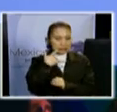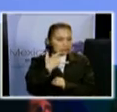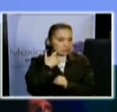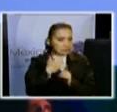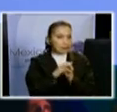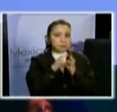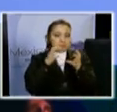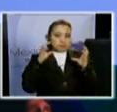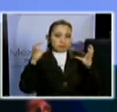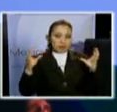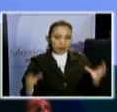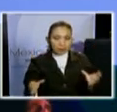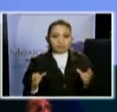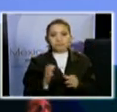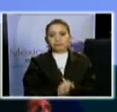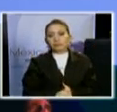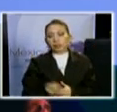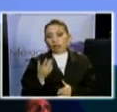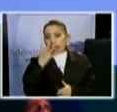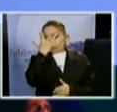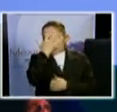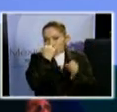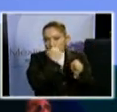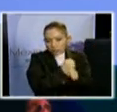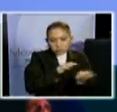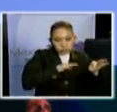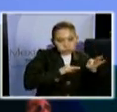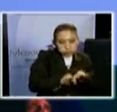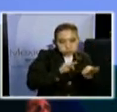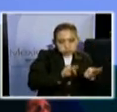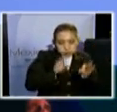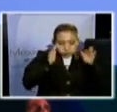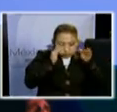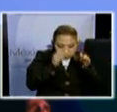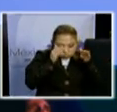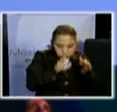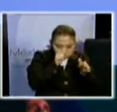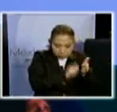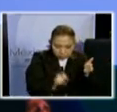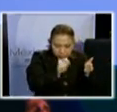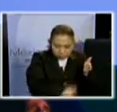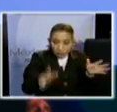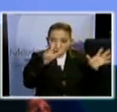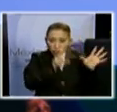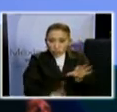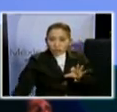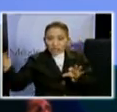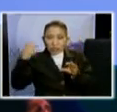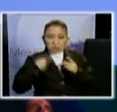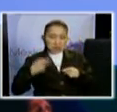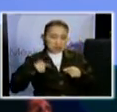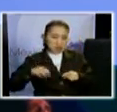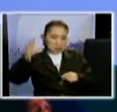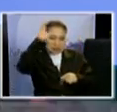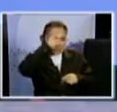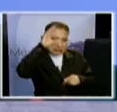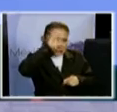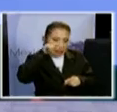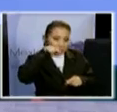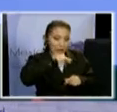esfuerzo. Nos pasamos 5 años trabajando en él y más de 800 científicos fueron